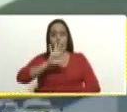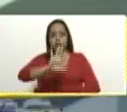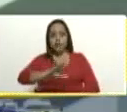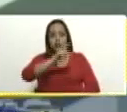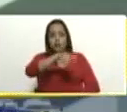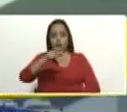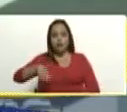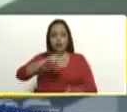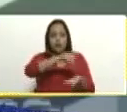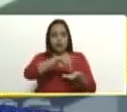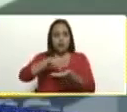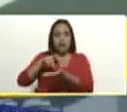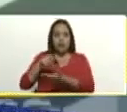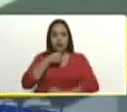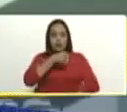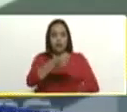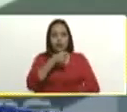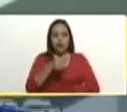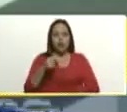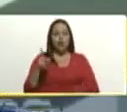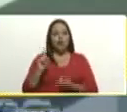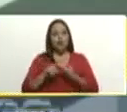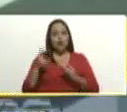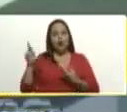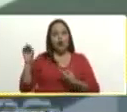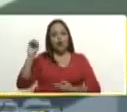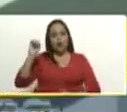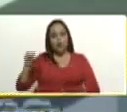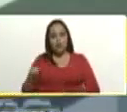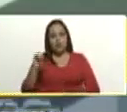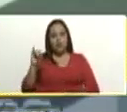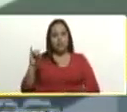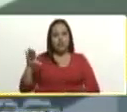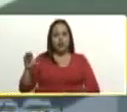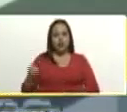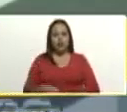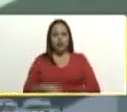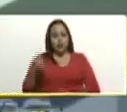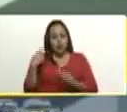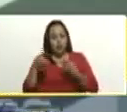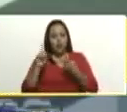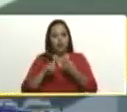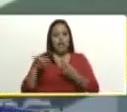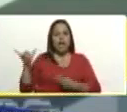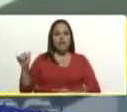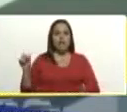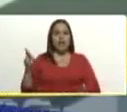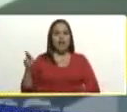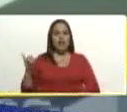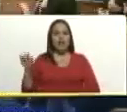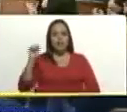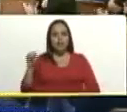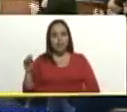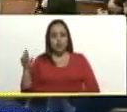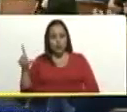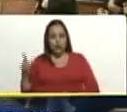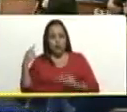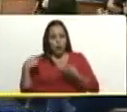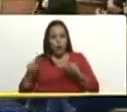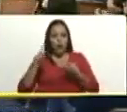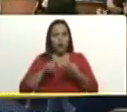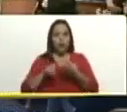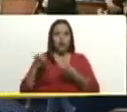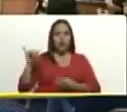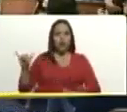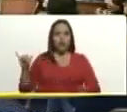integrantes, periodistas Rocío Casal, Yarisol Quintero, Yuleidis